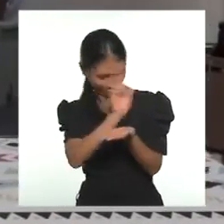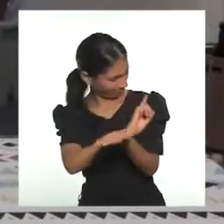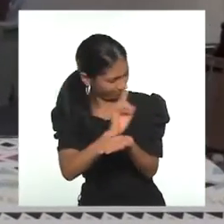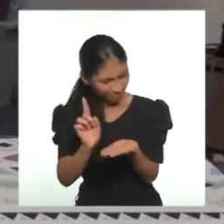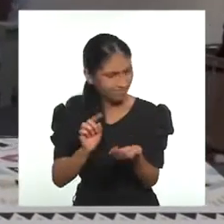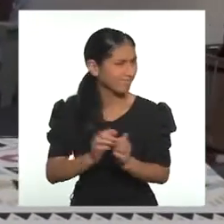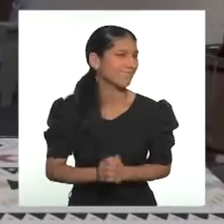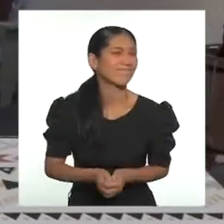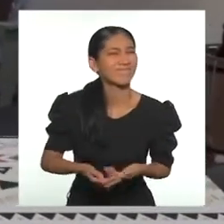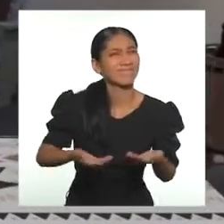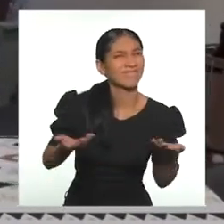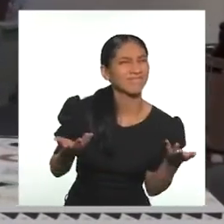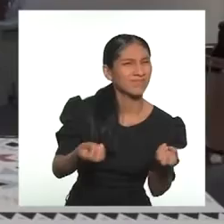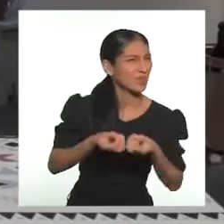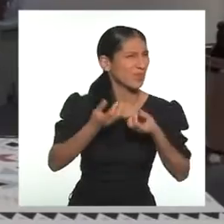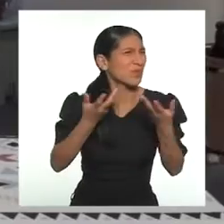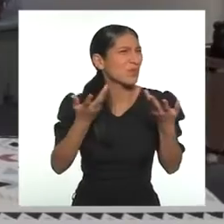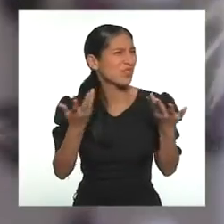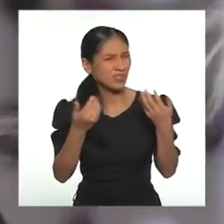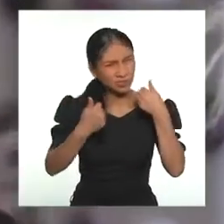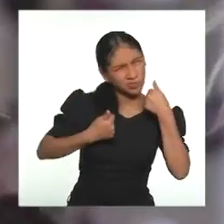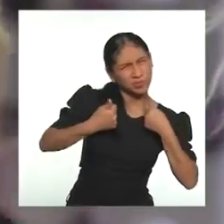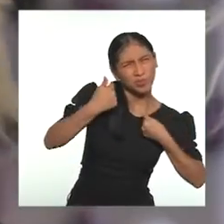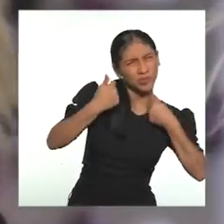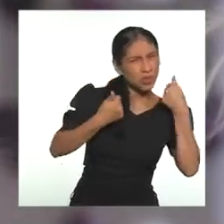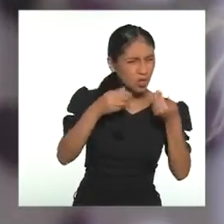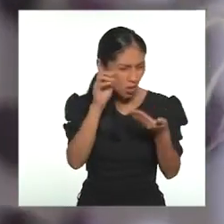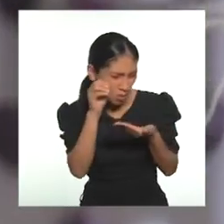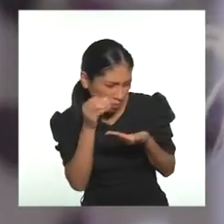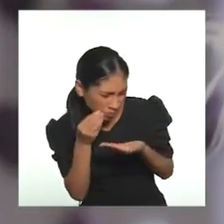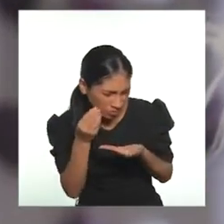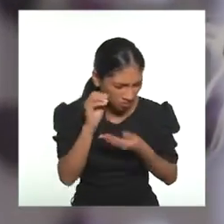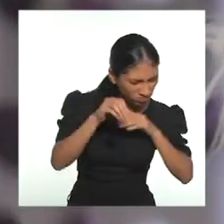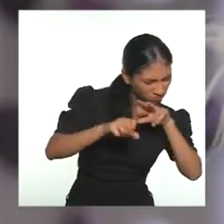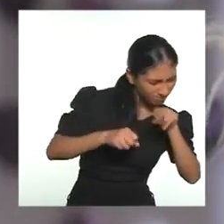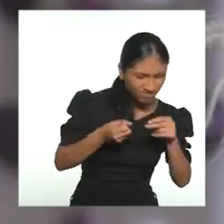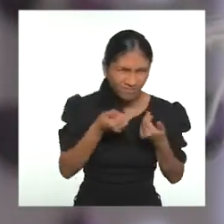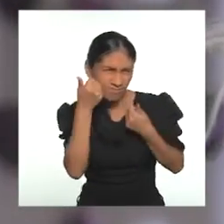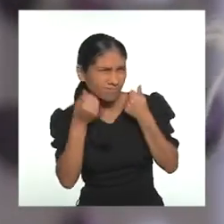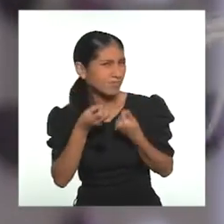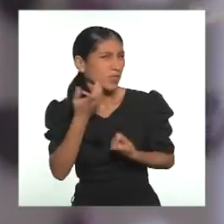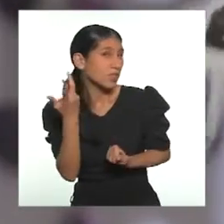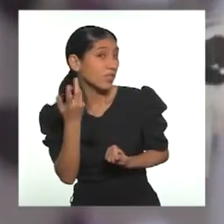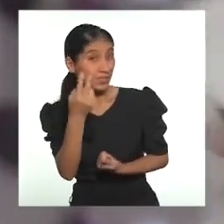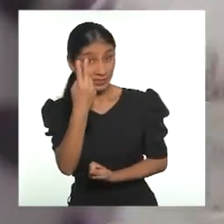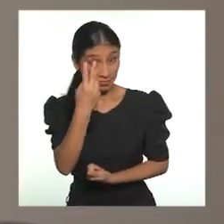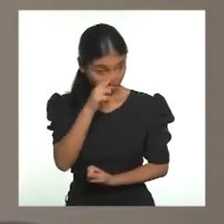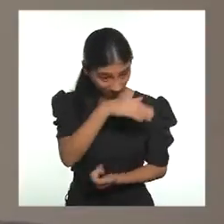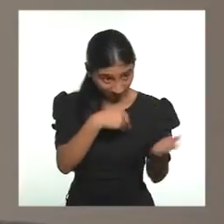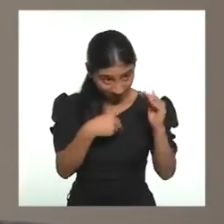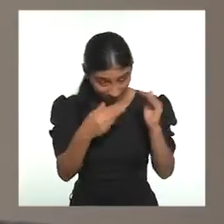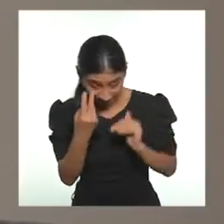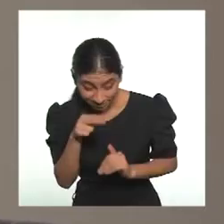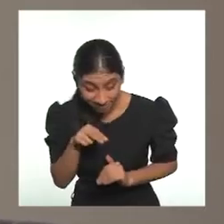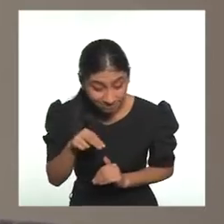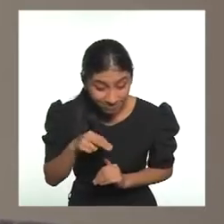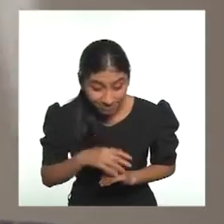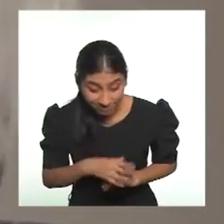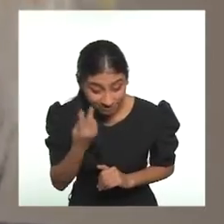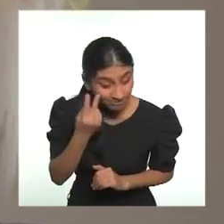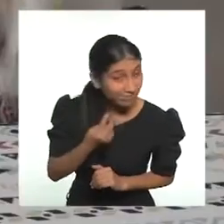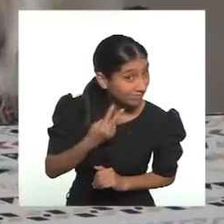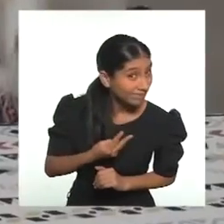la guayaba, no. ¿Y por qué dudas sobre comértela o no? Es que mira,